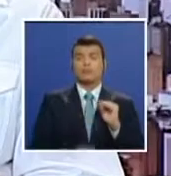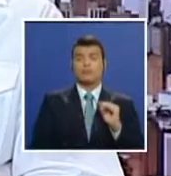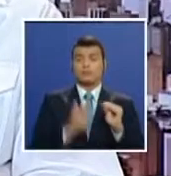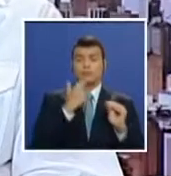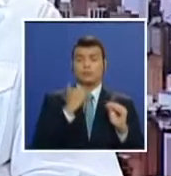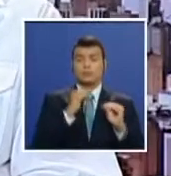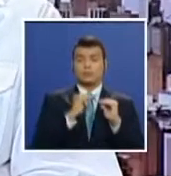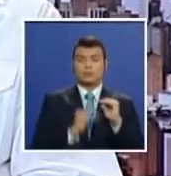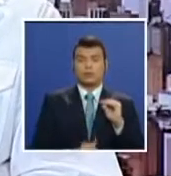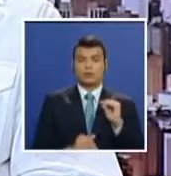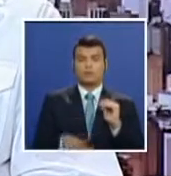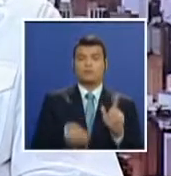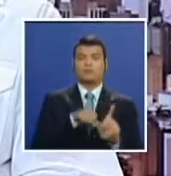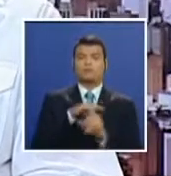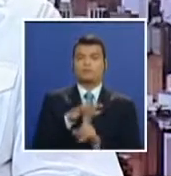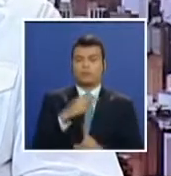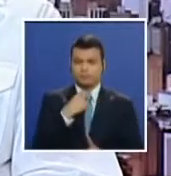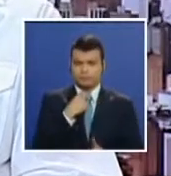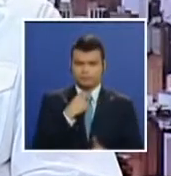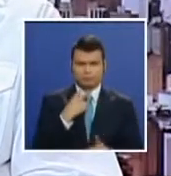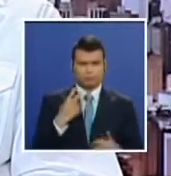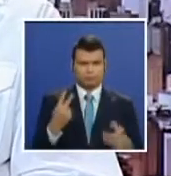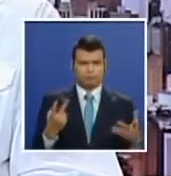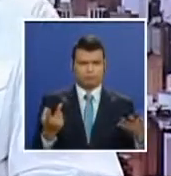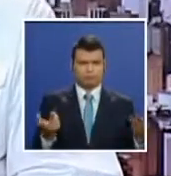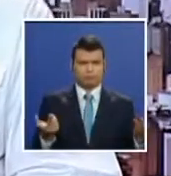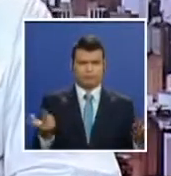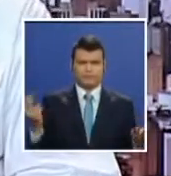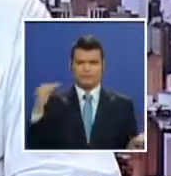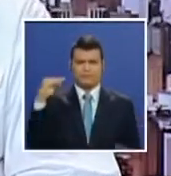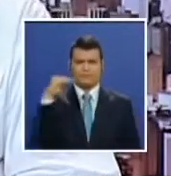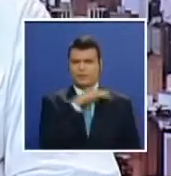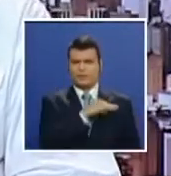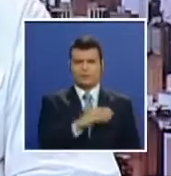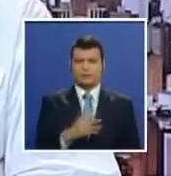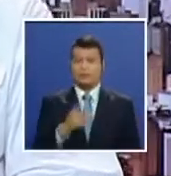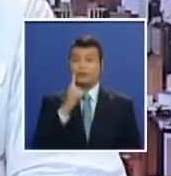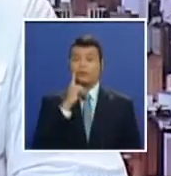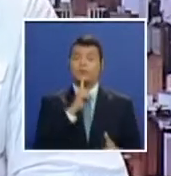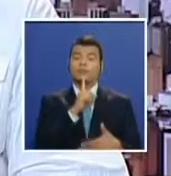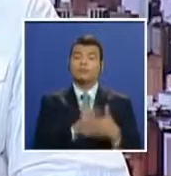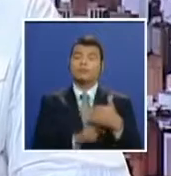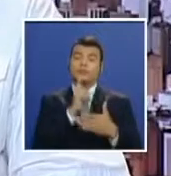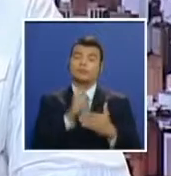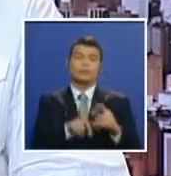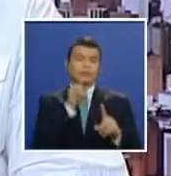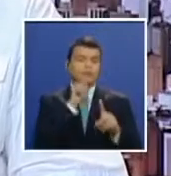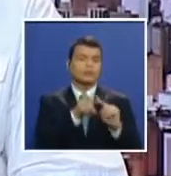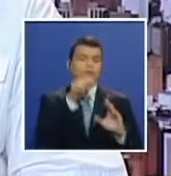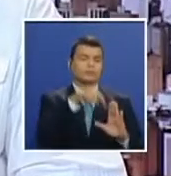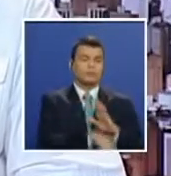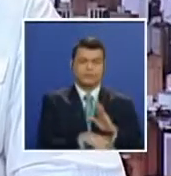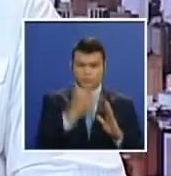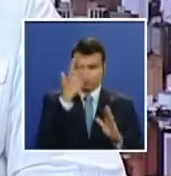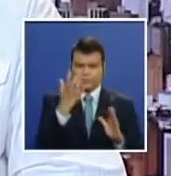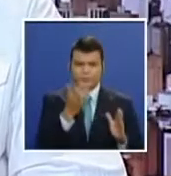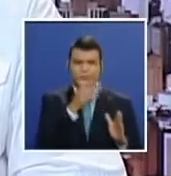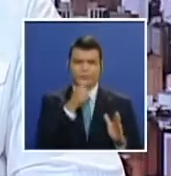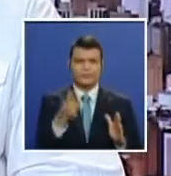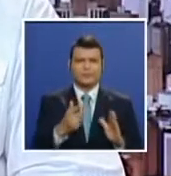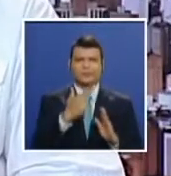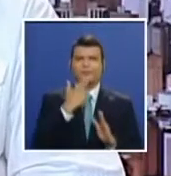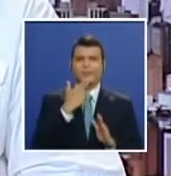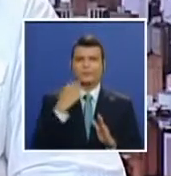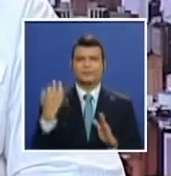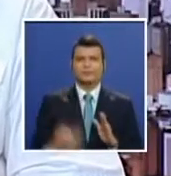azúcar para arruinar a los a los productores a los ingenios y a los paneleros sin ninguna razón cuando nuestro azúcar